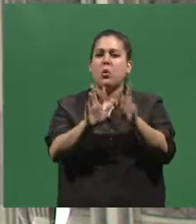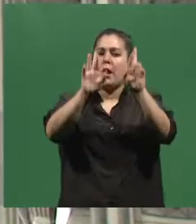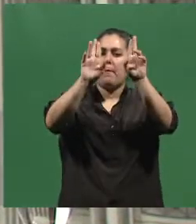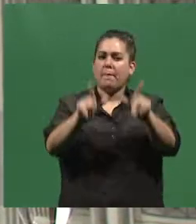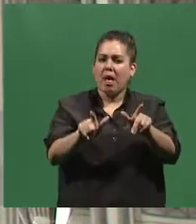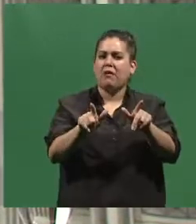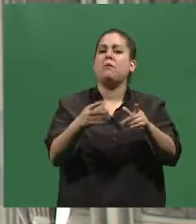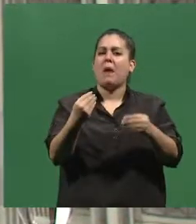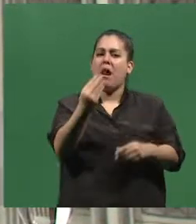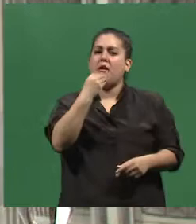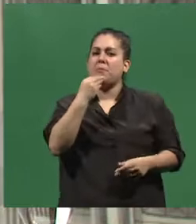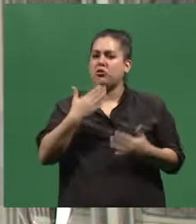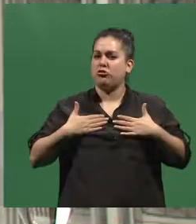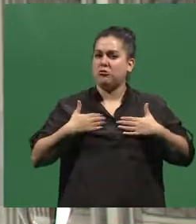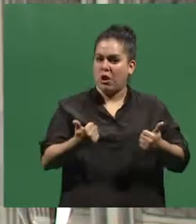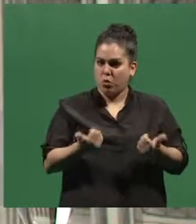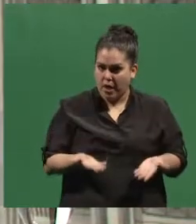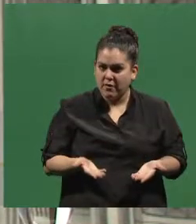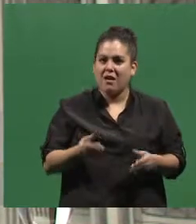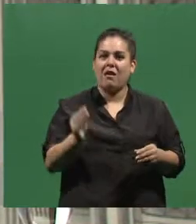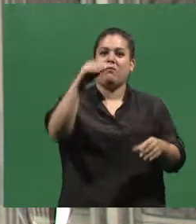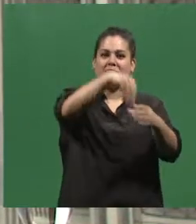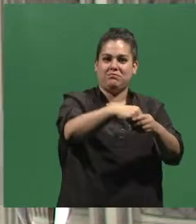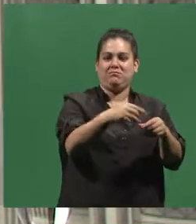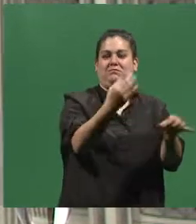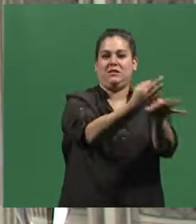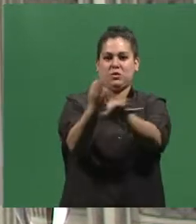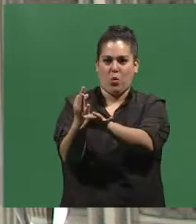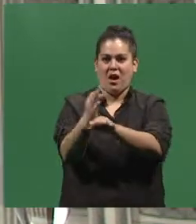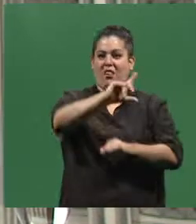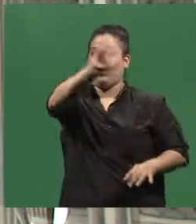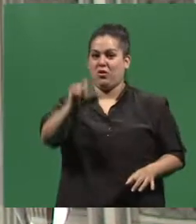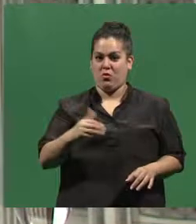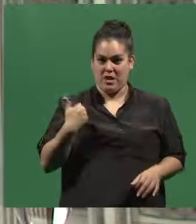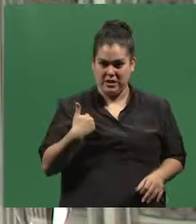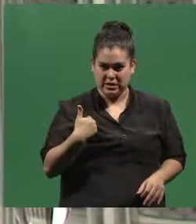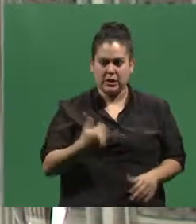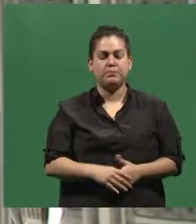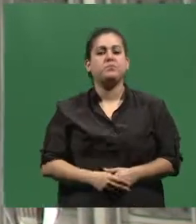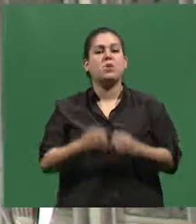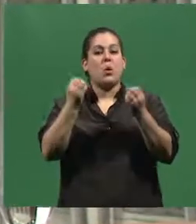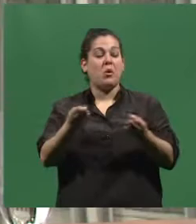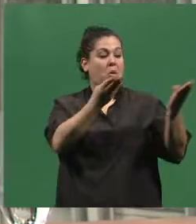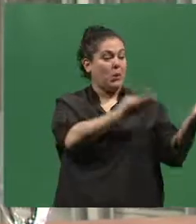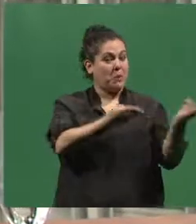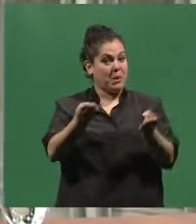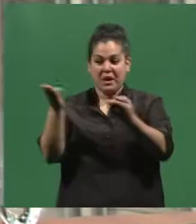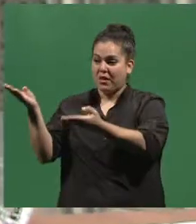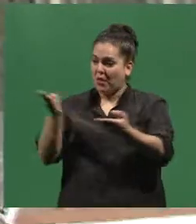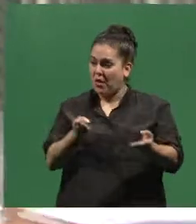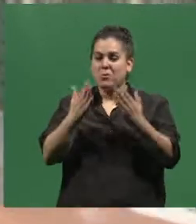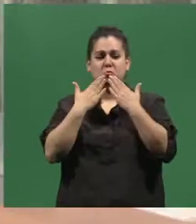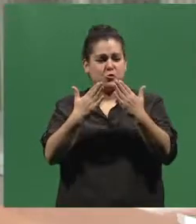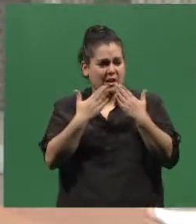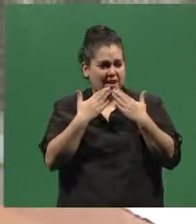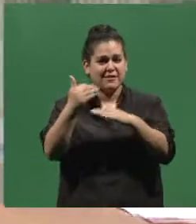públicas que favorezcan la alimentación saludable en las instituciones educativas del país. Bueno, les doy la bienvenida a mis invitados. Muchas gracias